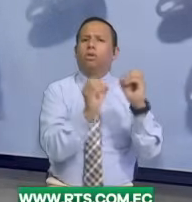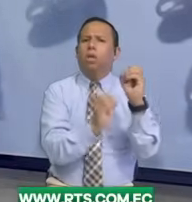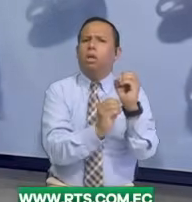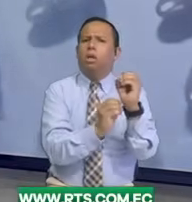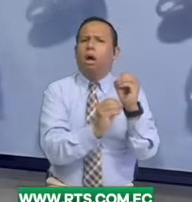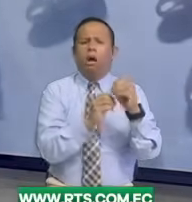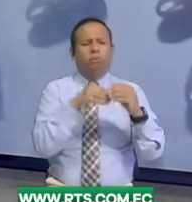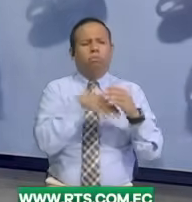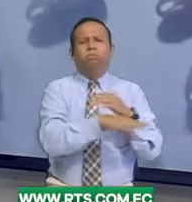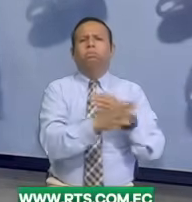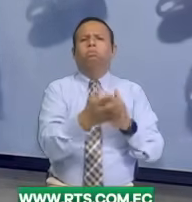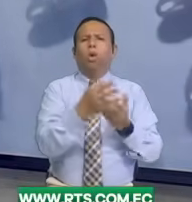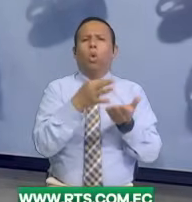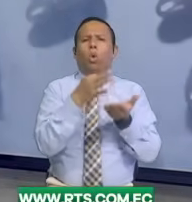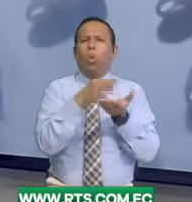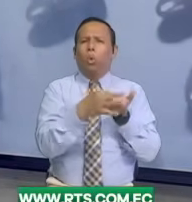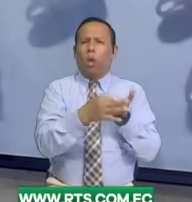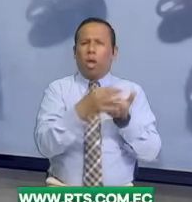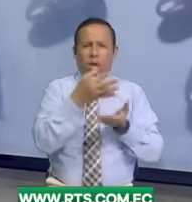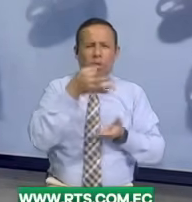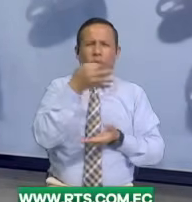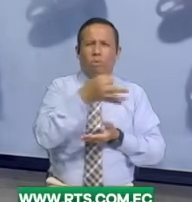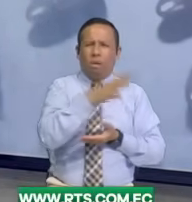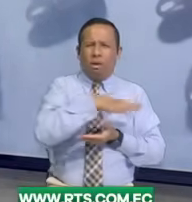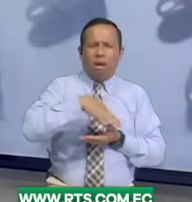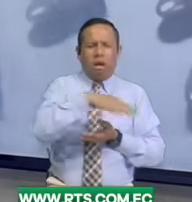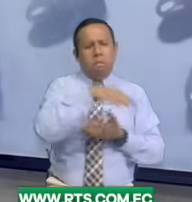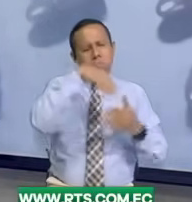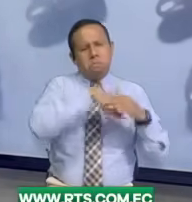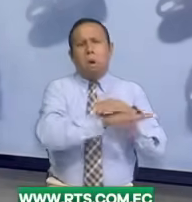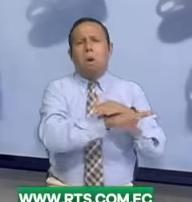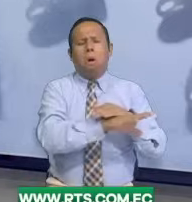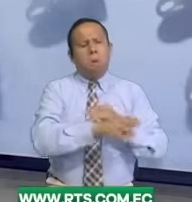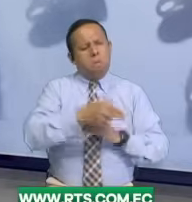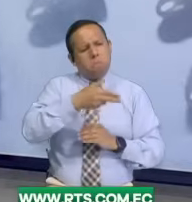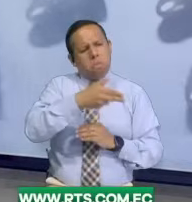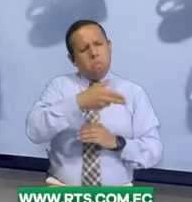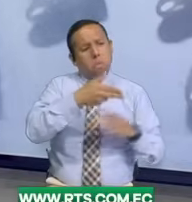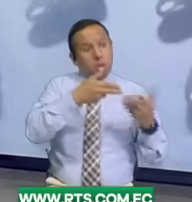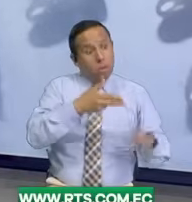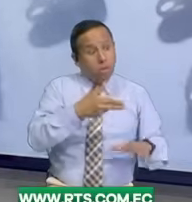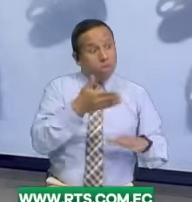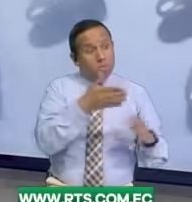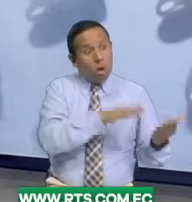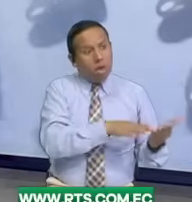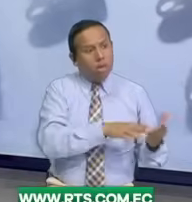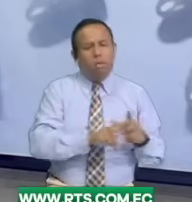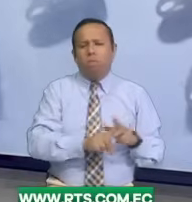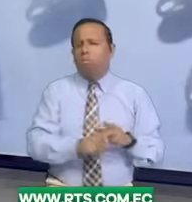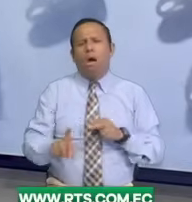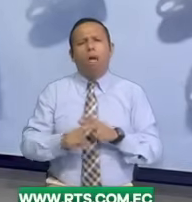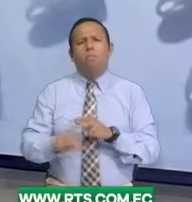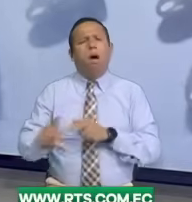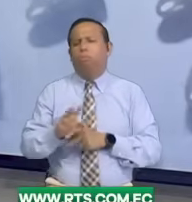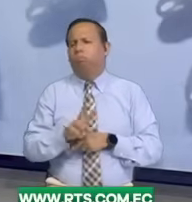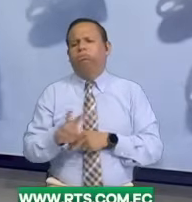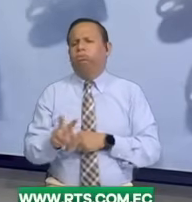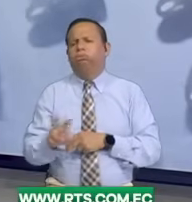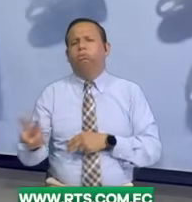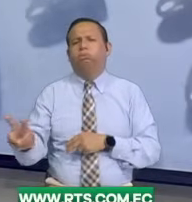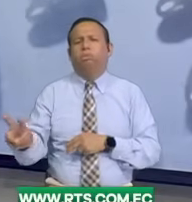entidad ubicada en la Primavera 2 de ese cantón, huyendo luego de propinarle los impactos de bala.